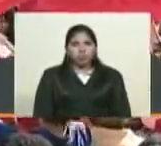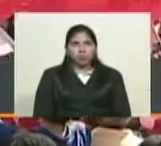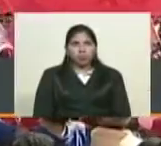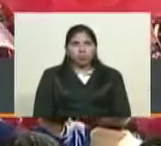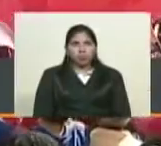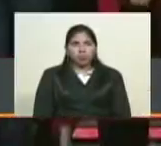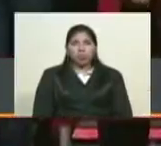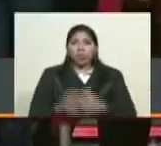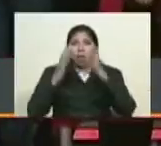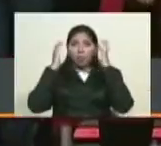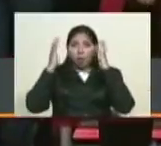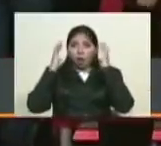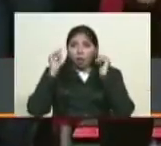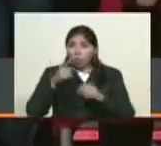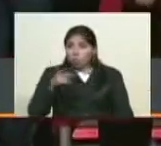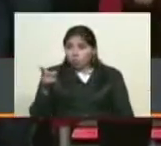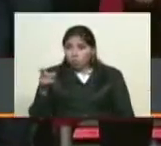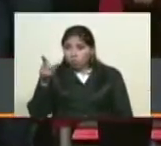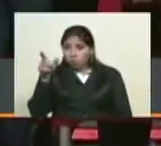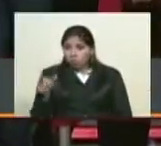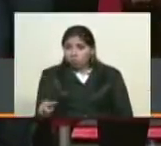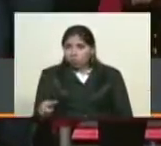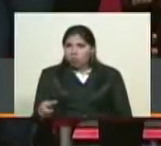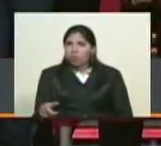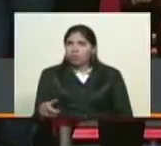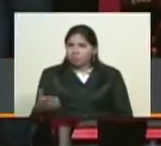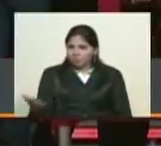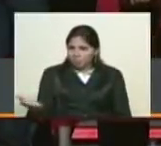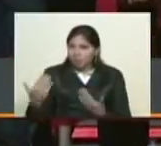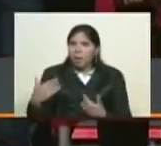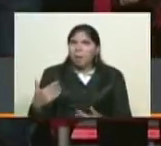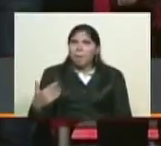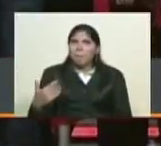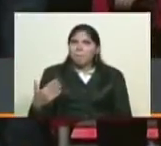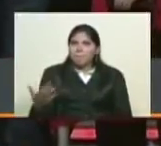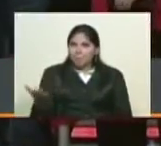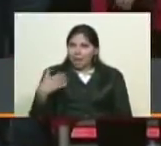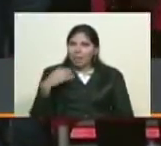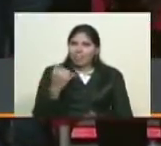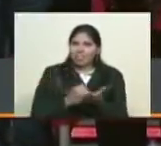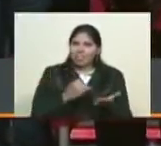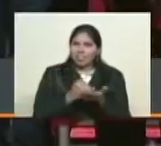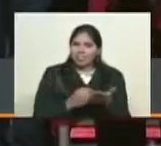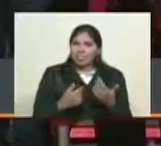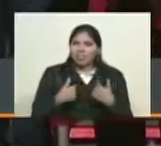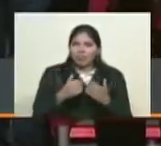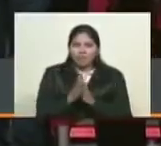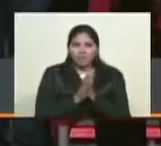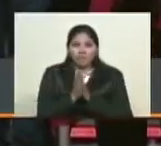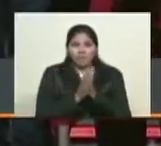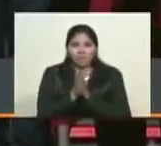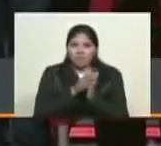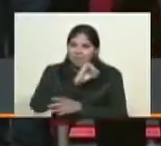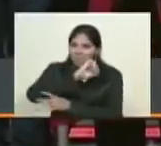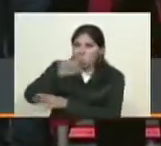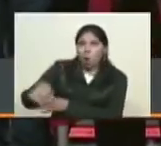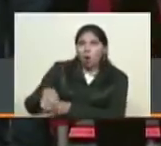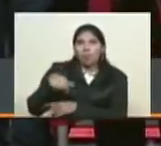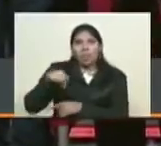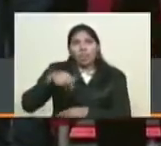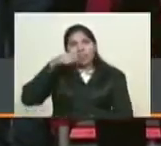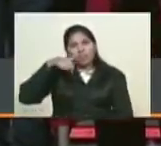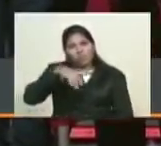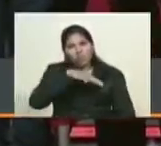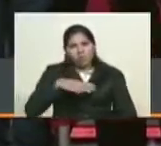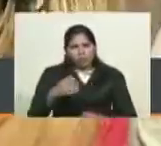inscríbete, compadre. No aguanto las ganas de darte una pela con 10 millones de votos de este pueblo